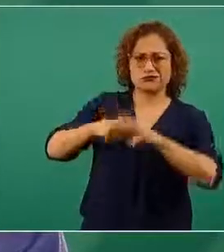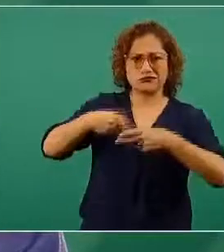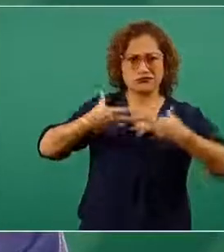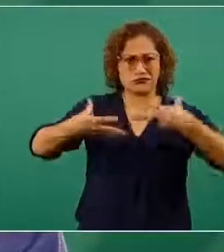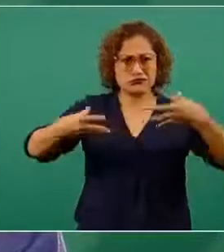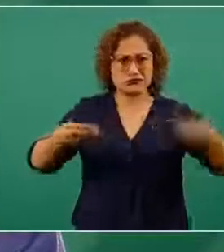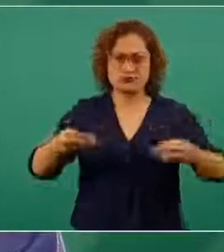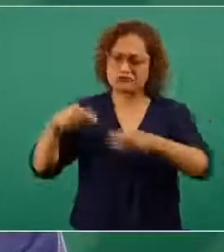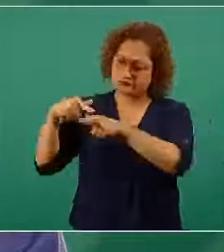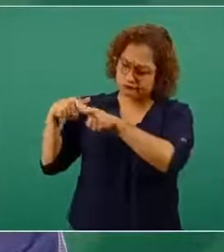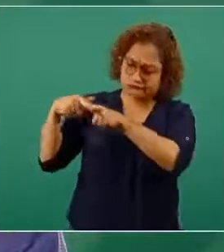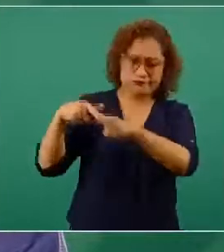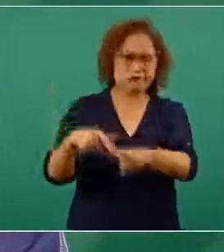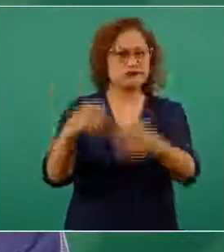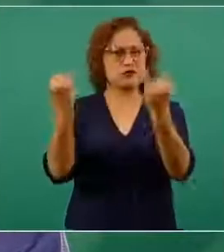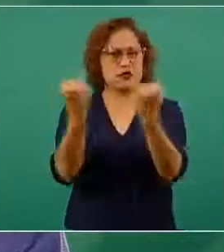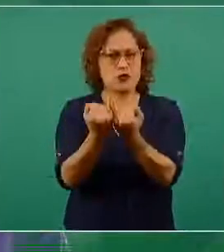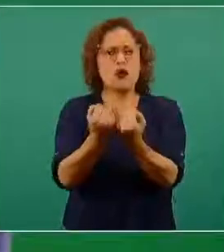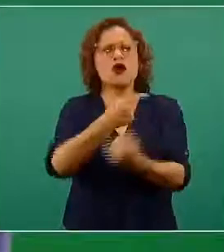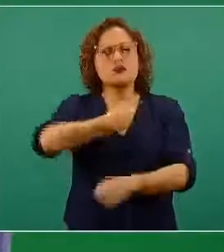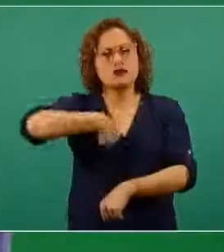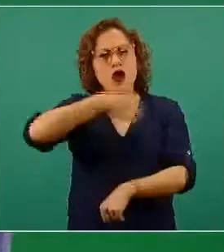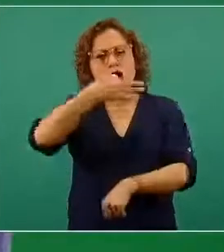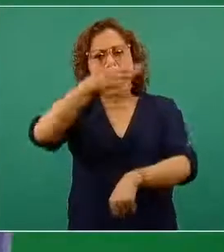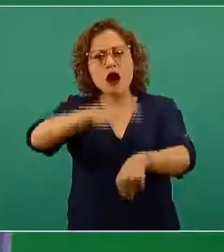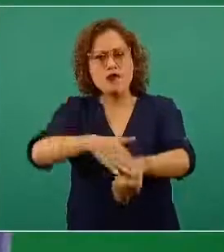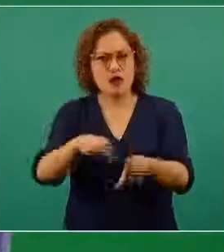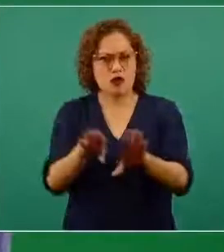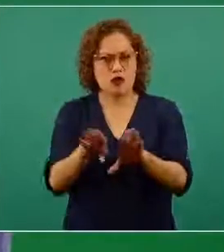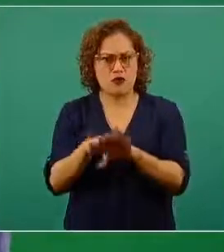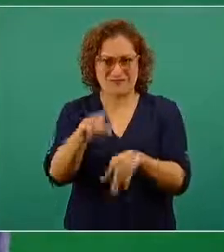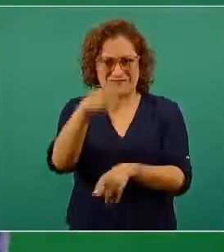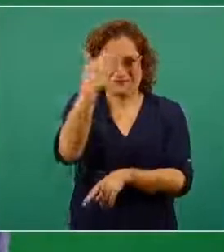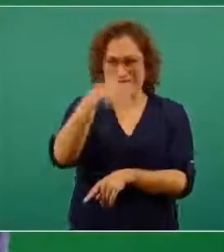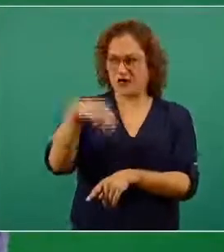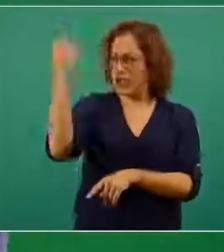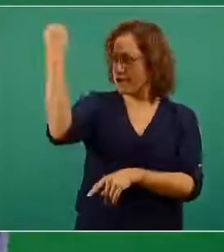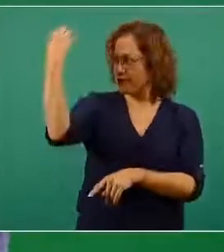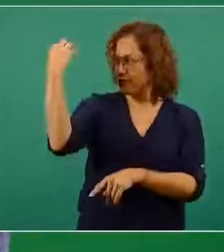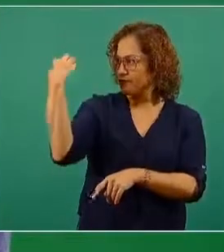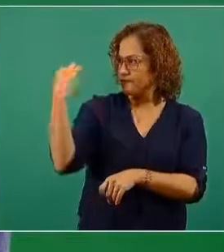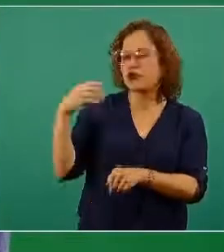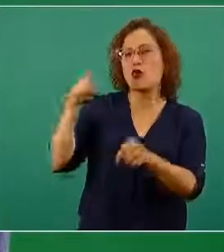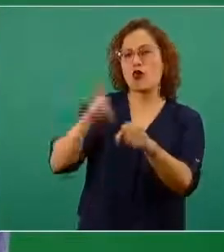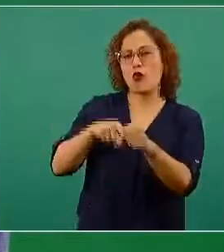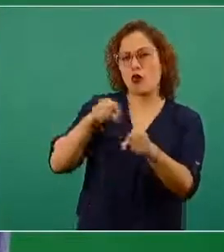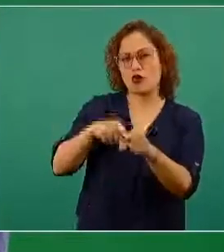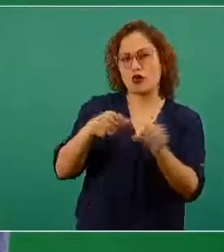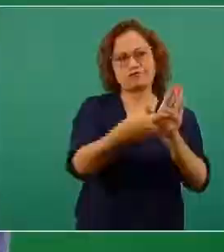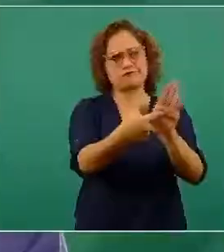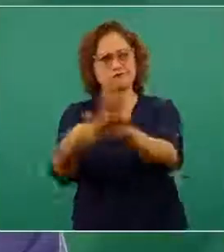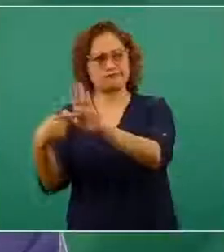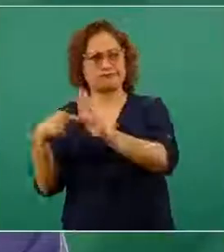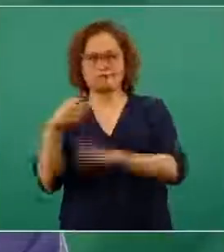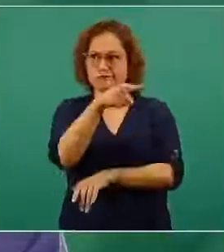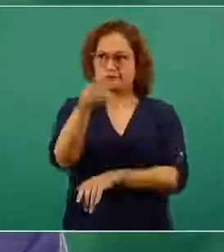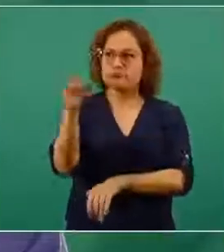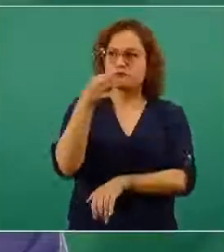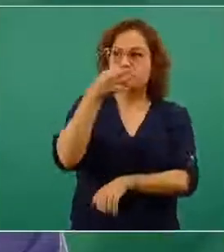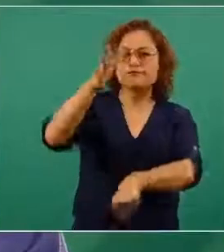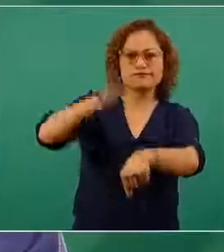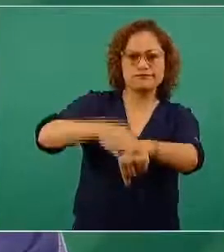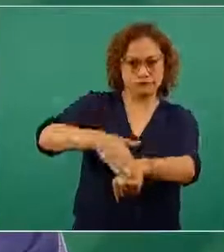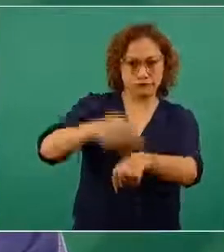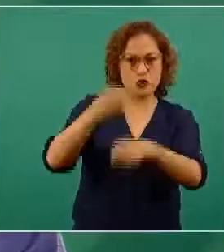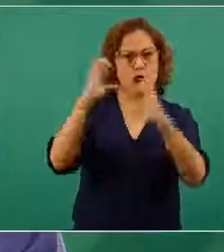a través de un semáforo de riesgo y por eso indicamos con el conocimiento de todas y todos cuál es la situación de riesgo